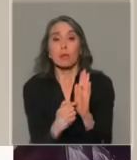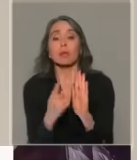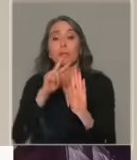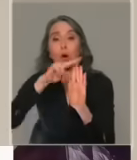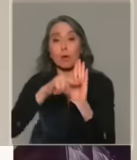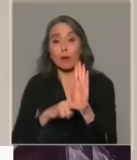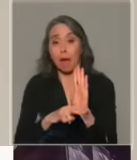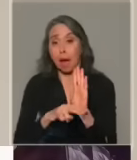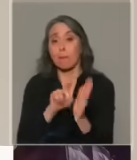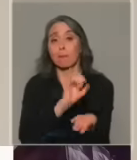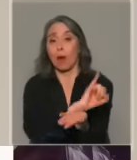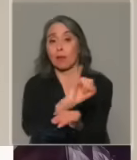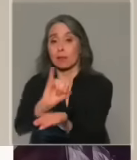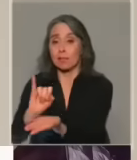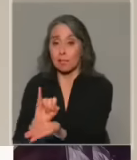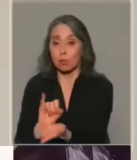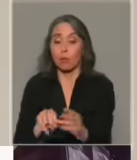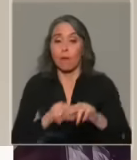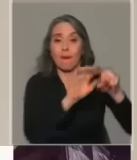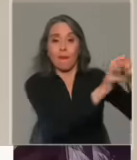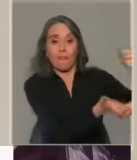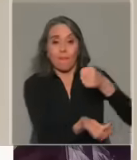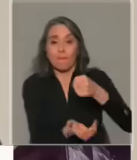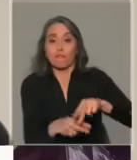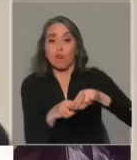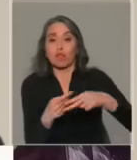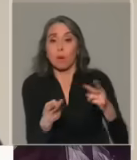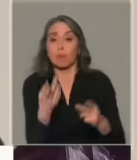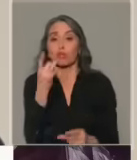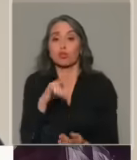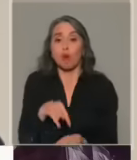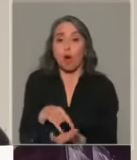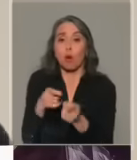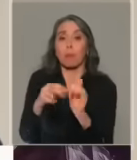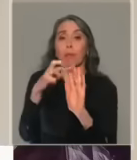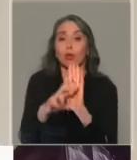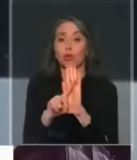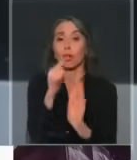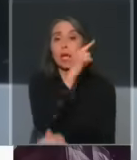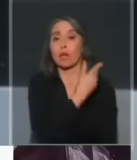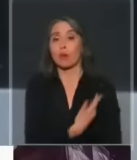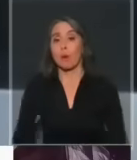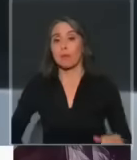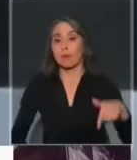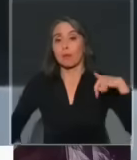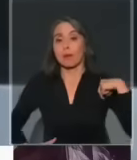modificaciones institucionales o financiamiento público, solamente lo puede presentar el gobierno de turno.